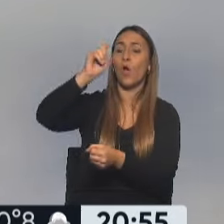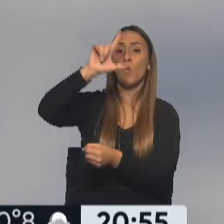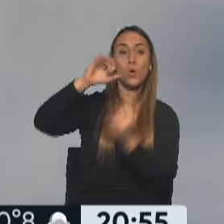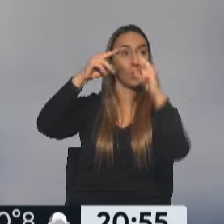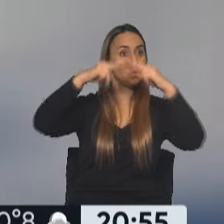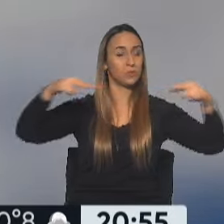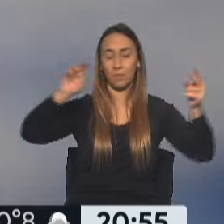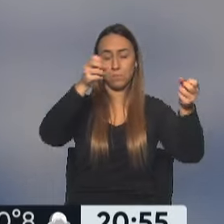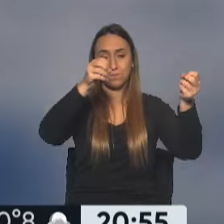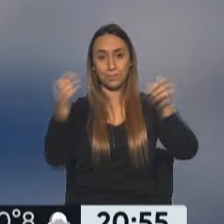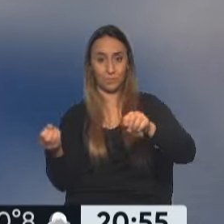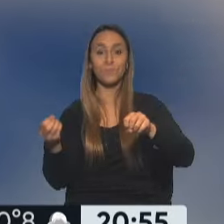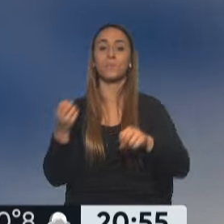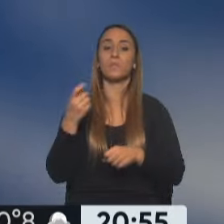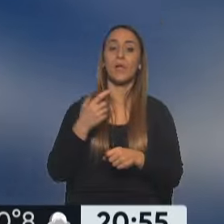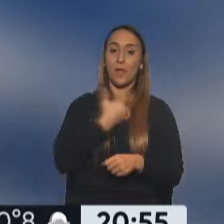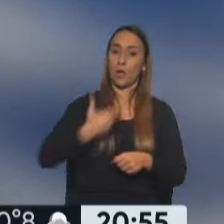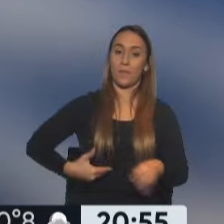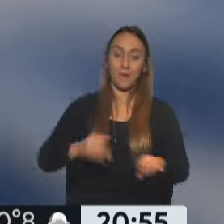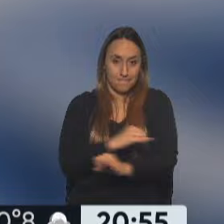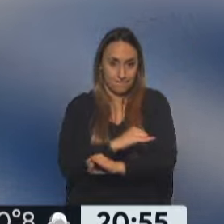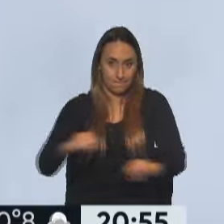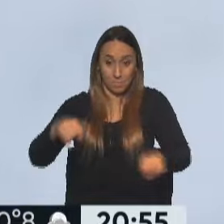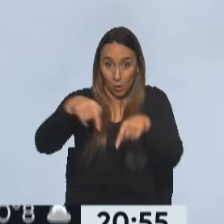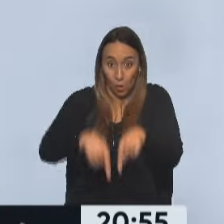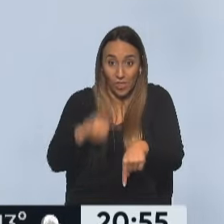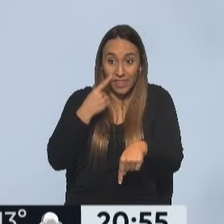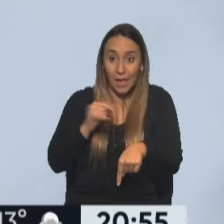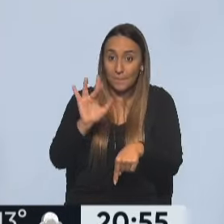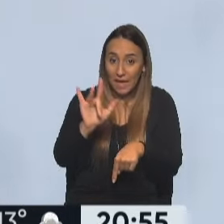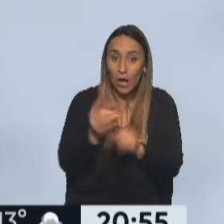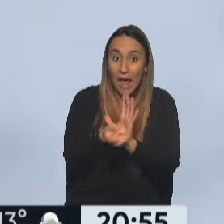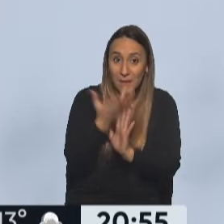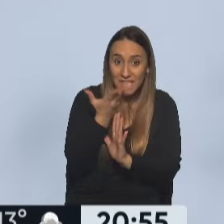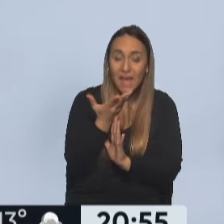las clases del turno mañana, hoy miércoles. Corte y ya volvemos.